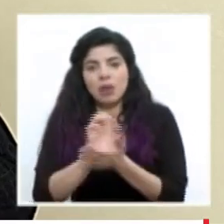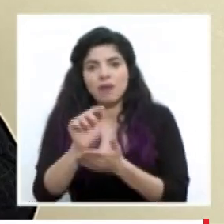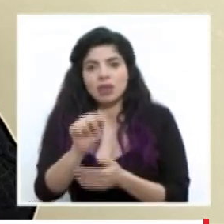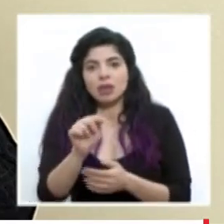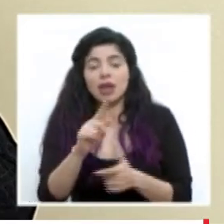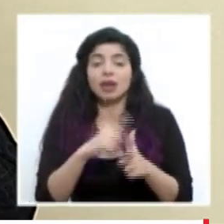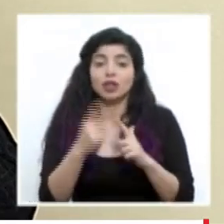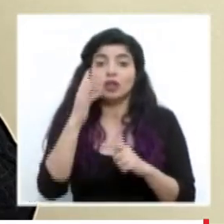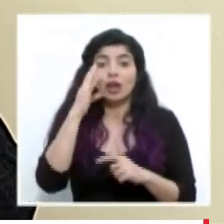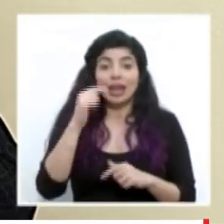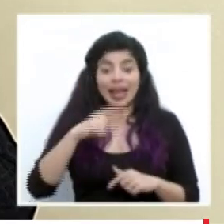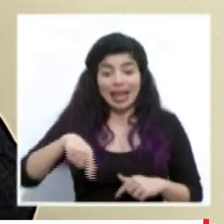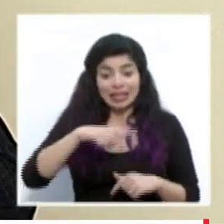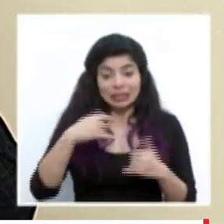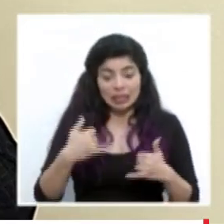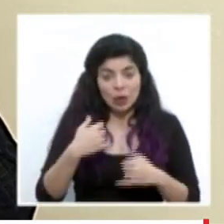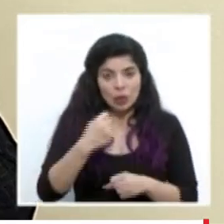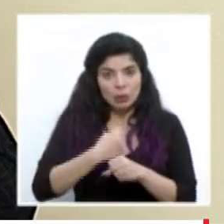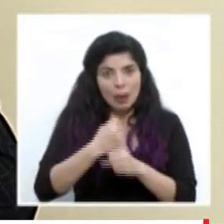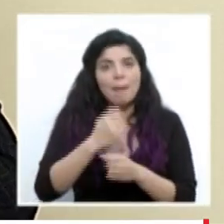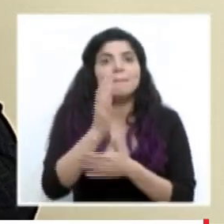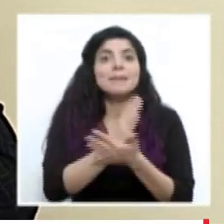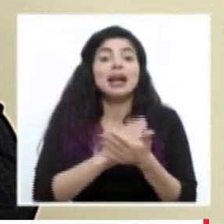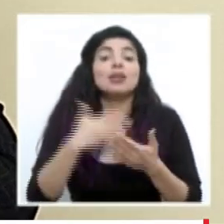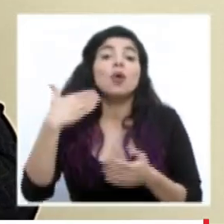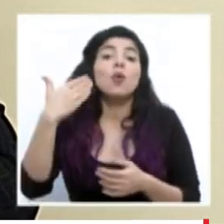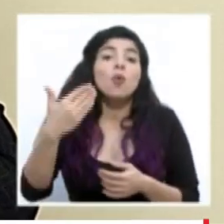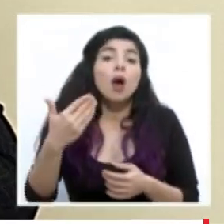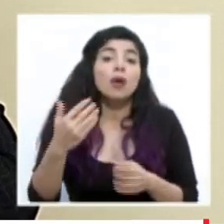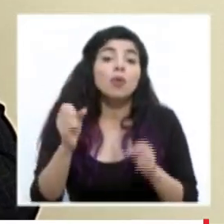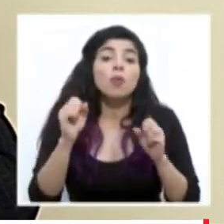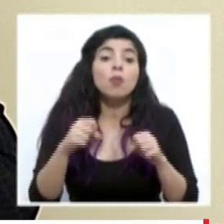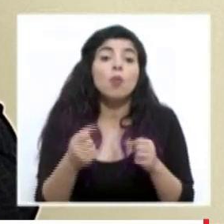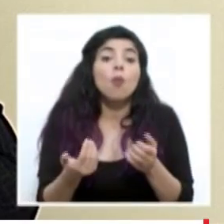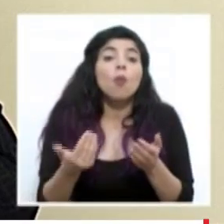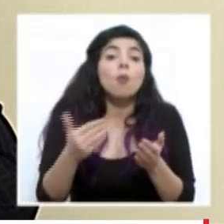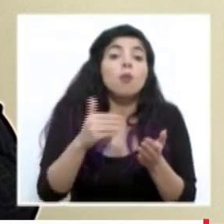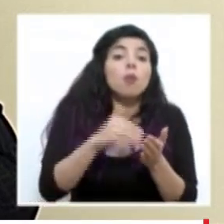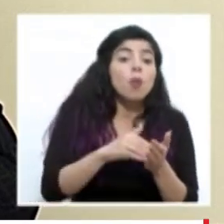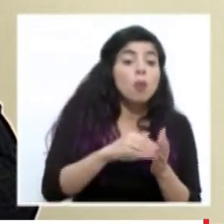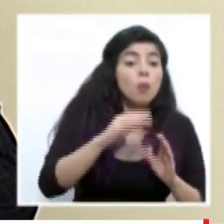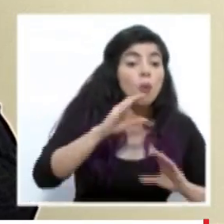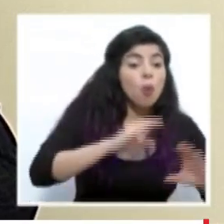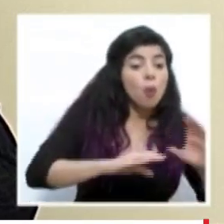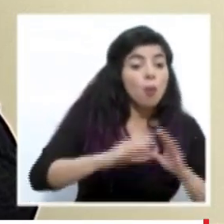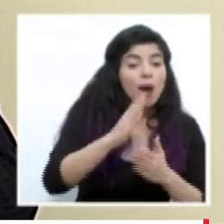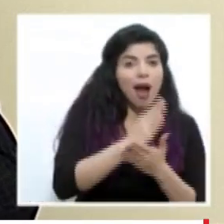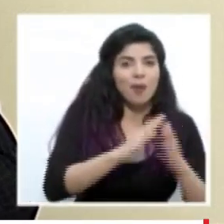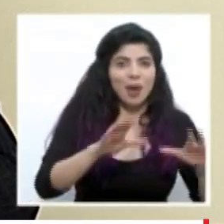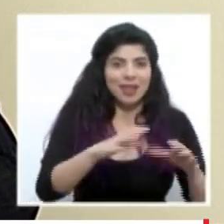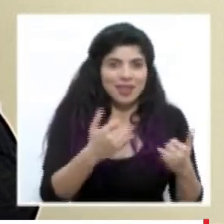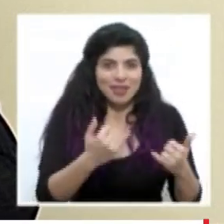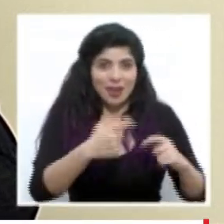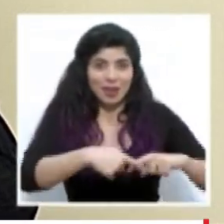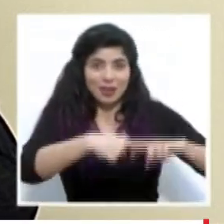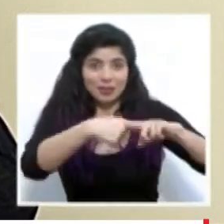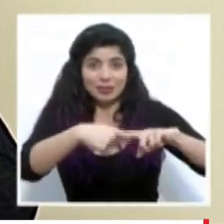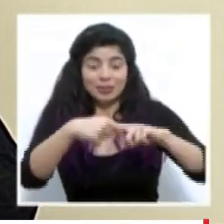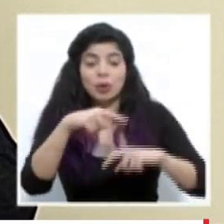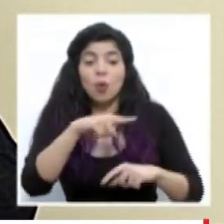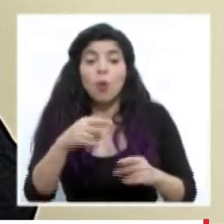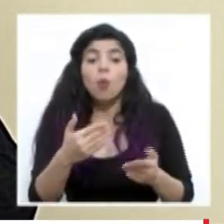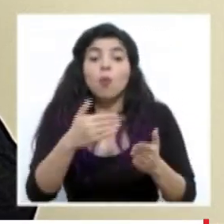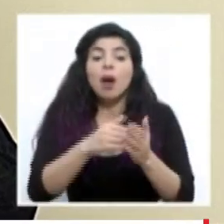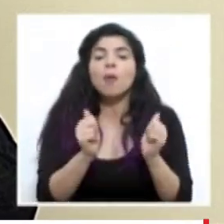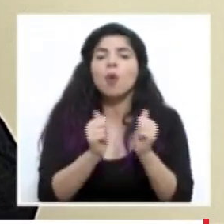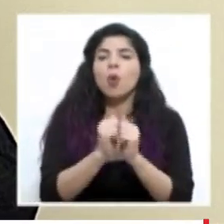Entonces, yo pienso que eso es parte también de que todos, cuando ya podamos incluso retomar algunas actividades comerciales que han estado en este momento suspendidas, que se retomen con